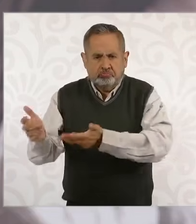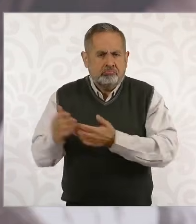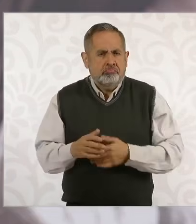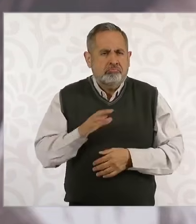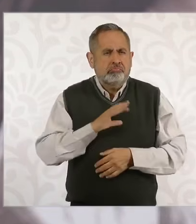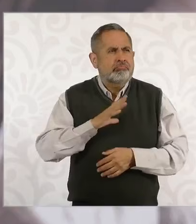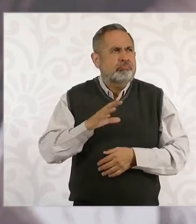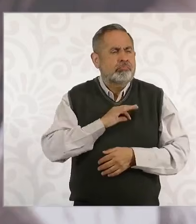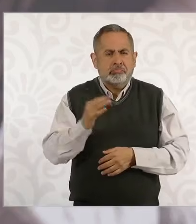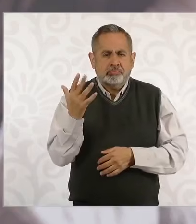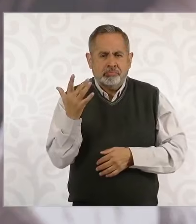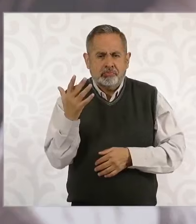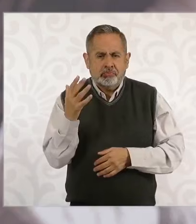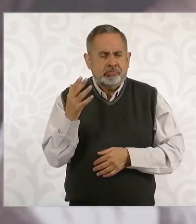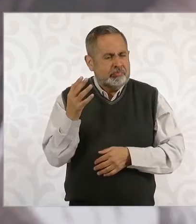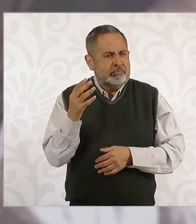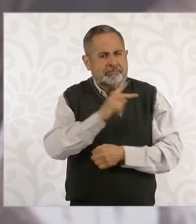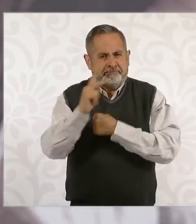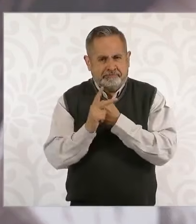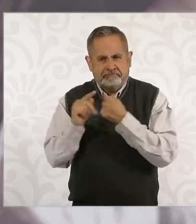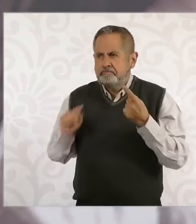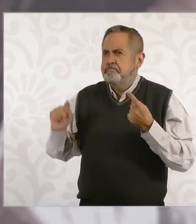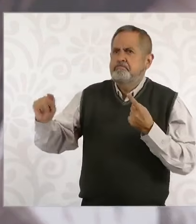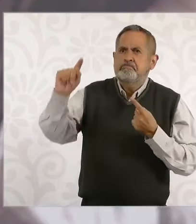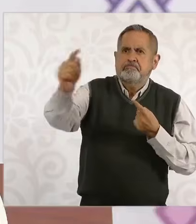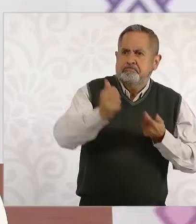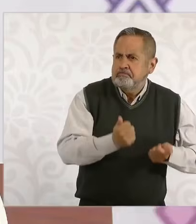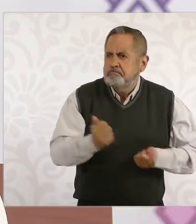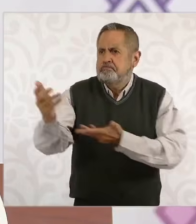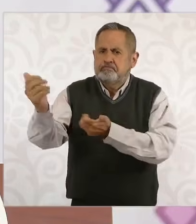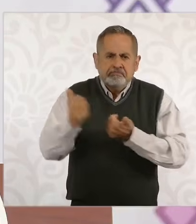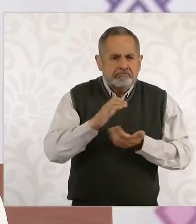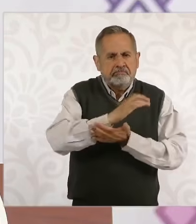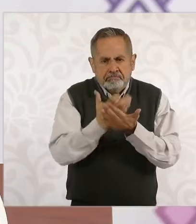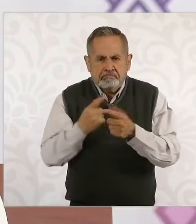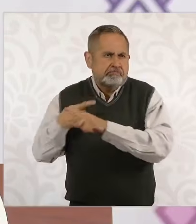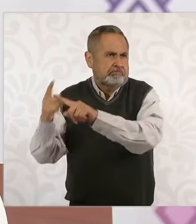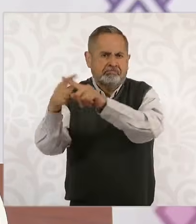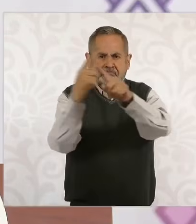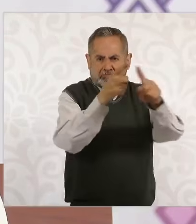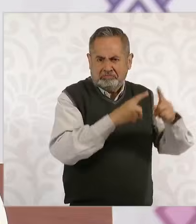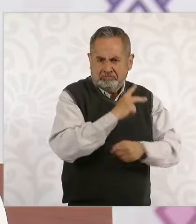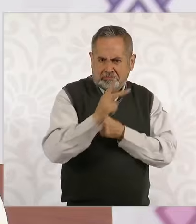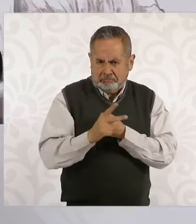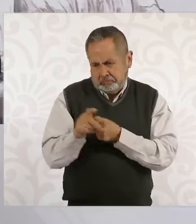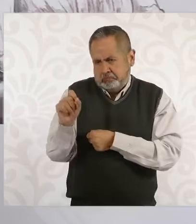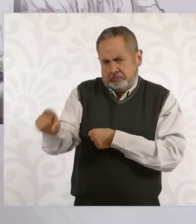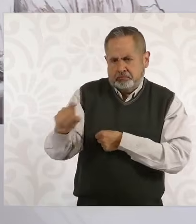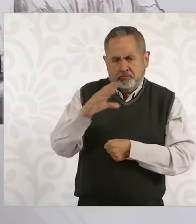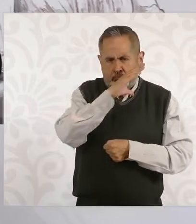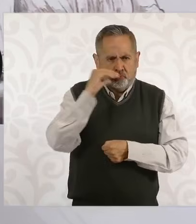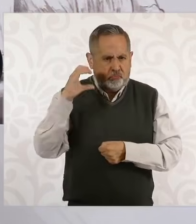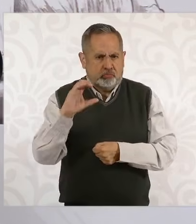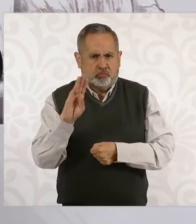50 países el comercio de combustibles, de crudo y derivados, y con ellos tenemos